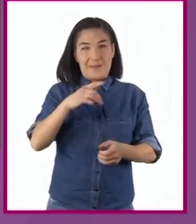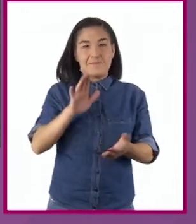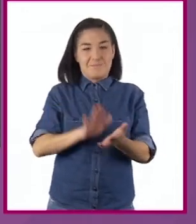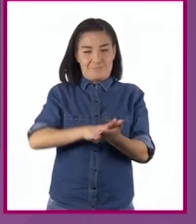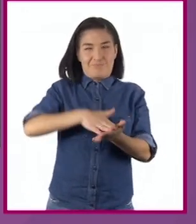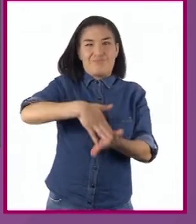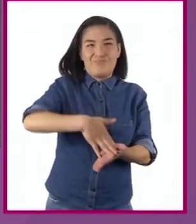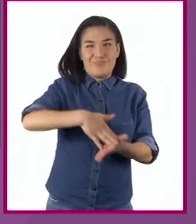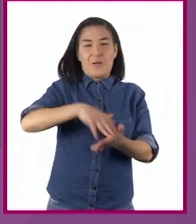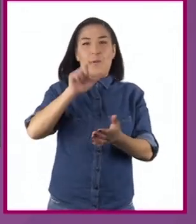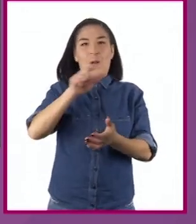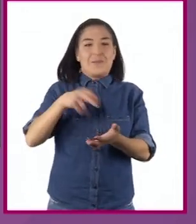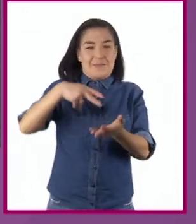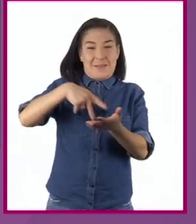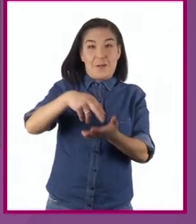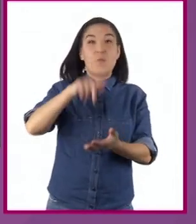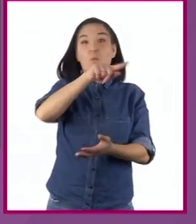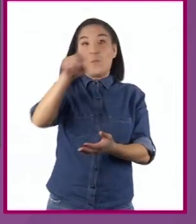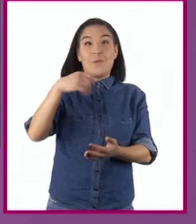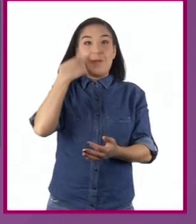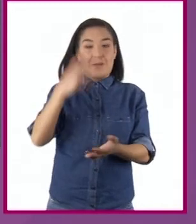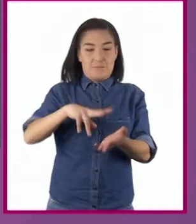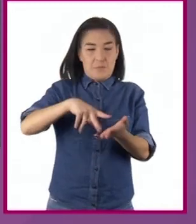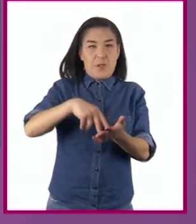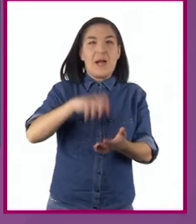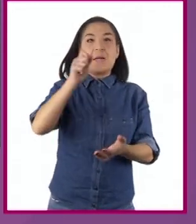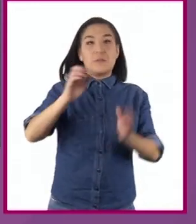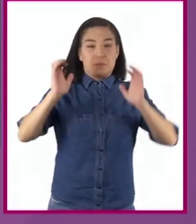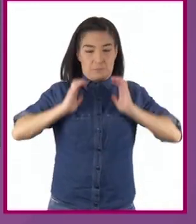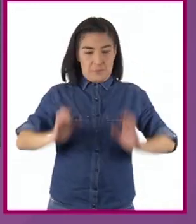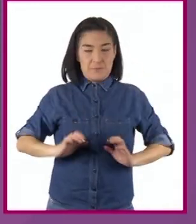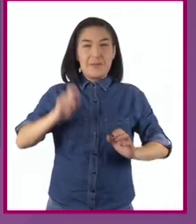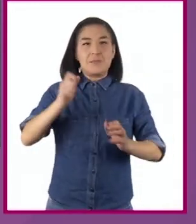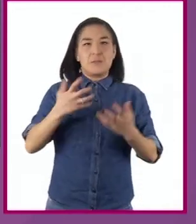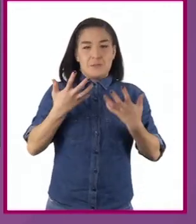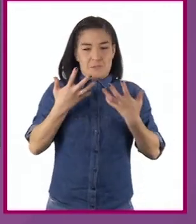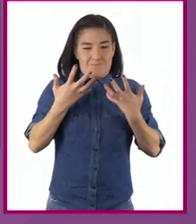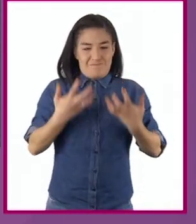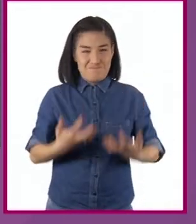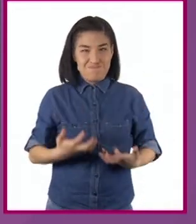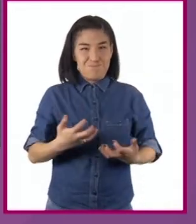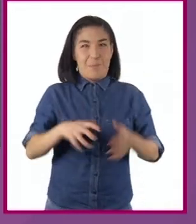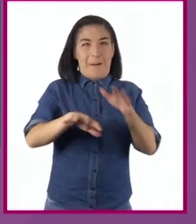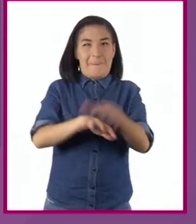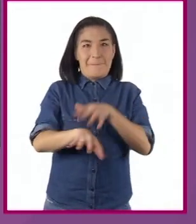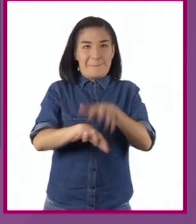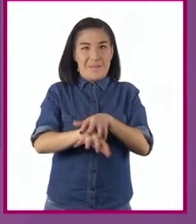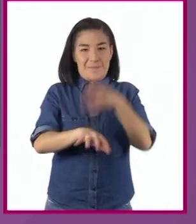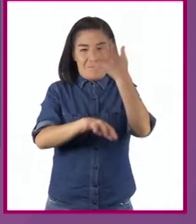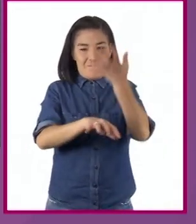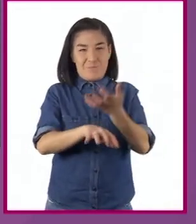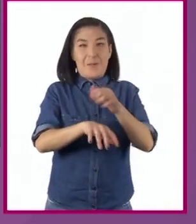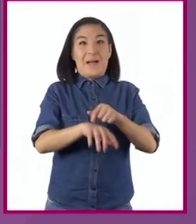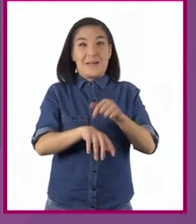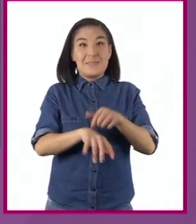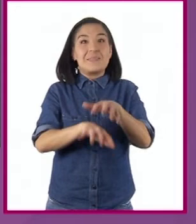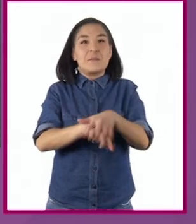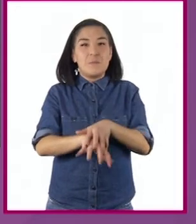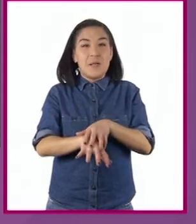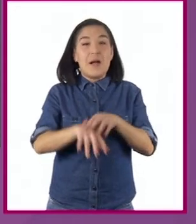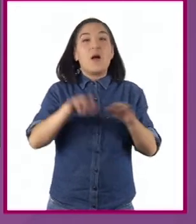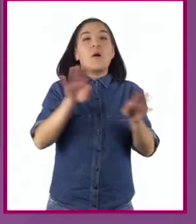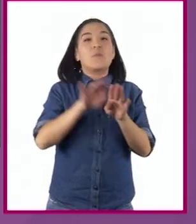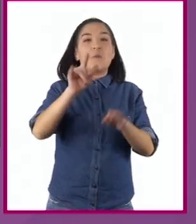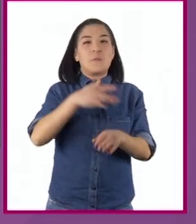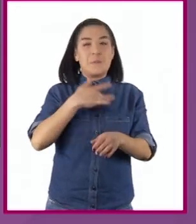avanzar. Cuando intentamos caminar, nuestro cuerpo ejerce una fuerza sobre el pie. Esta fuerza va hacia atrás. Como estamos tocando